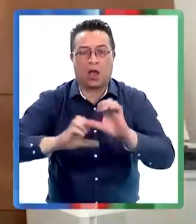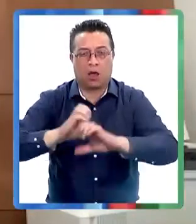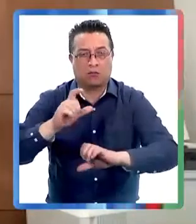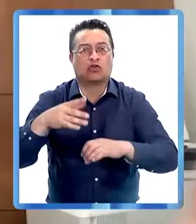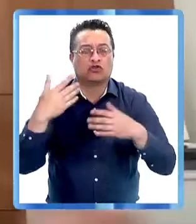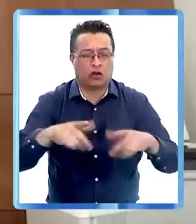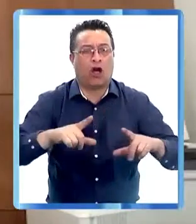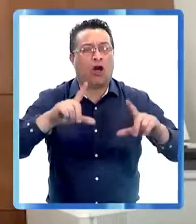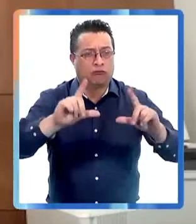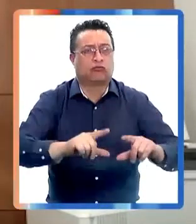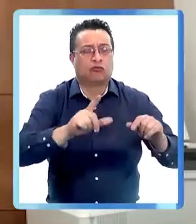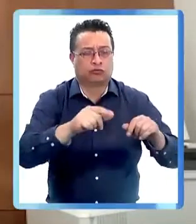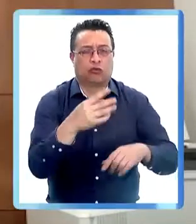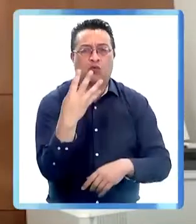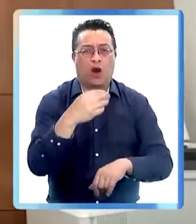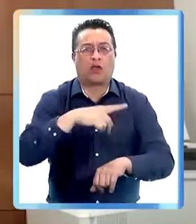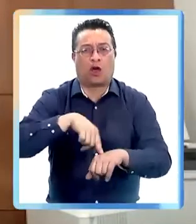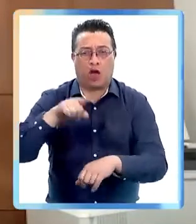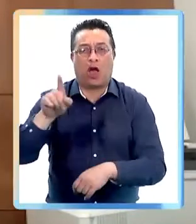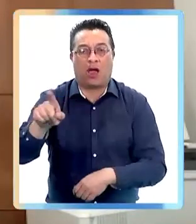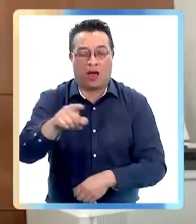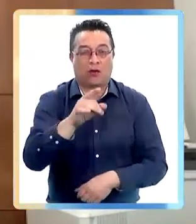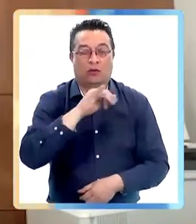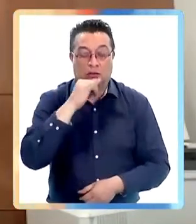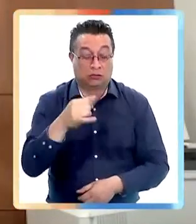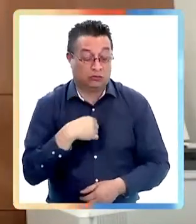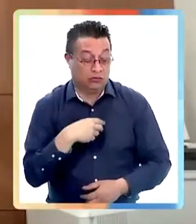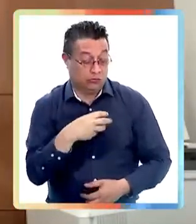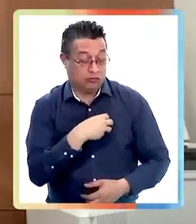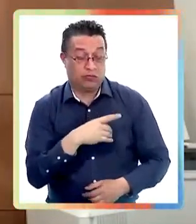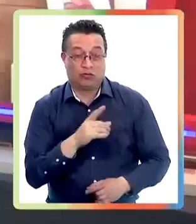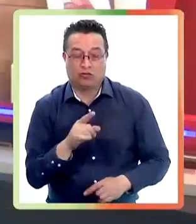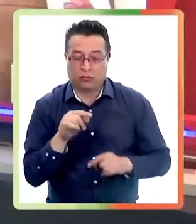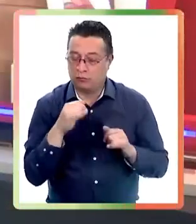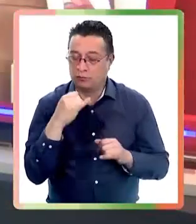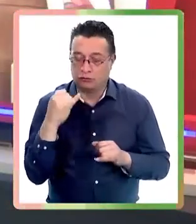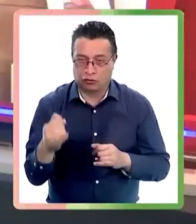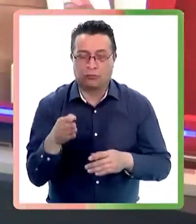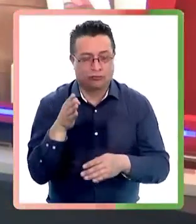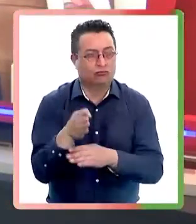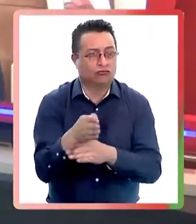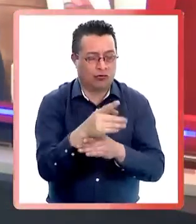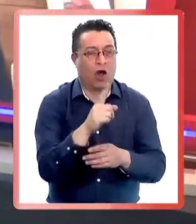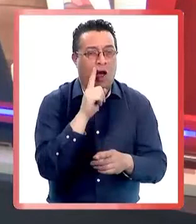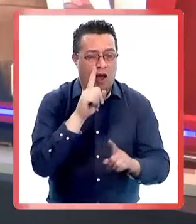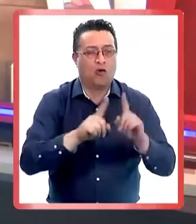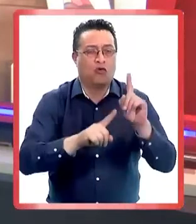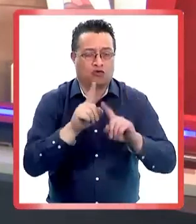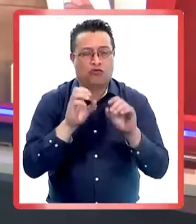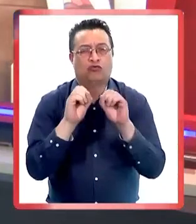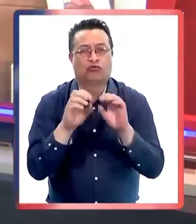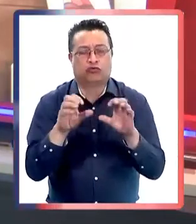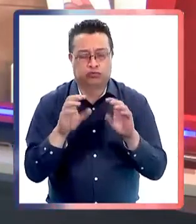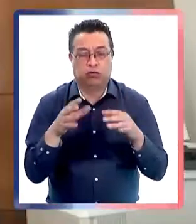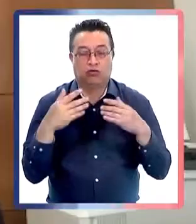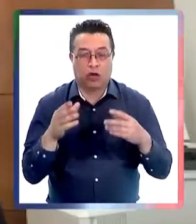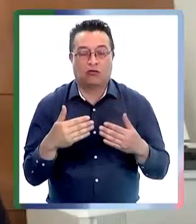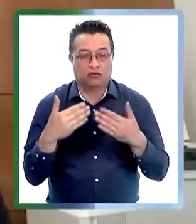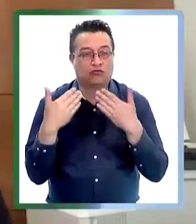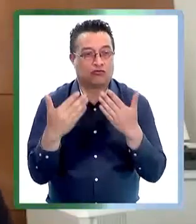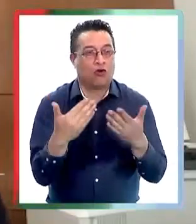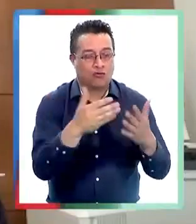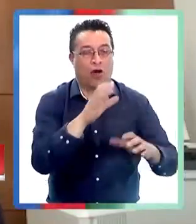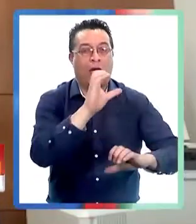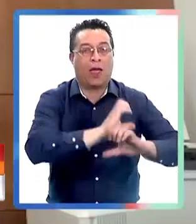adelantado la reducción de la jornada laboral. No es que ande siempre con la chapita, solo que ya habíamos estado justamente entregando